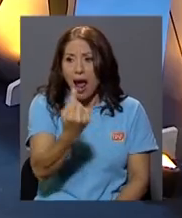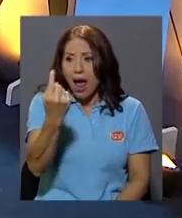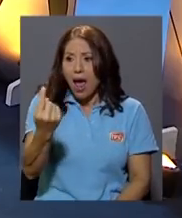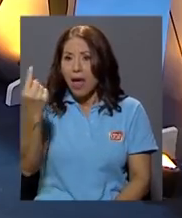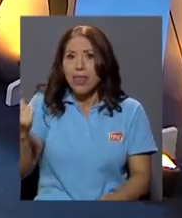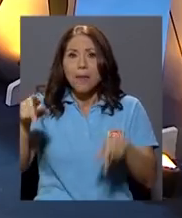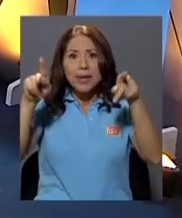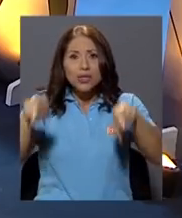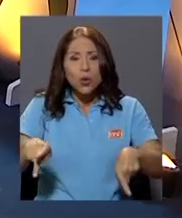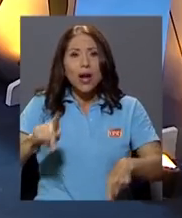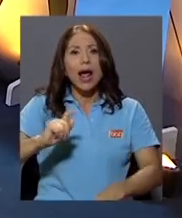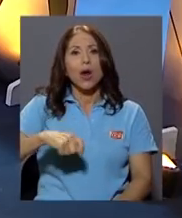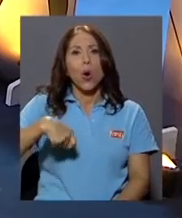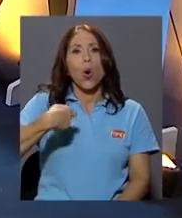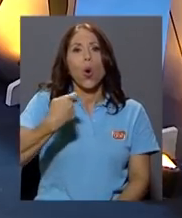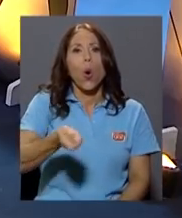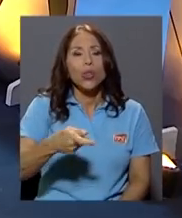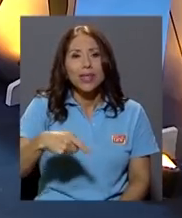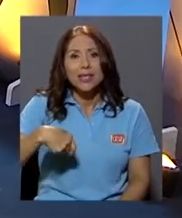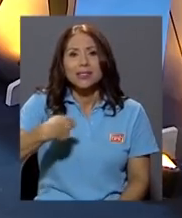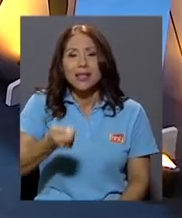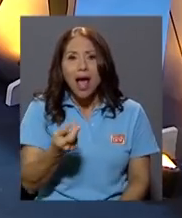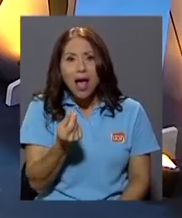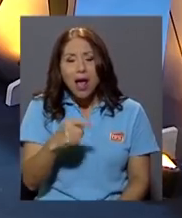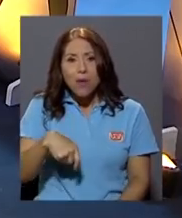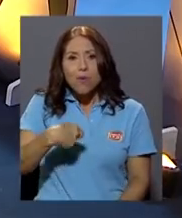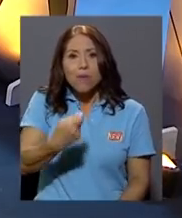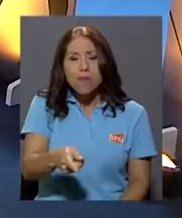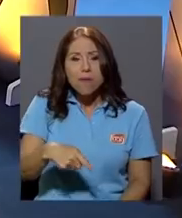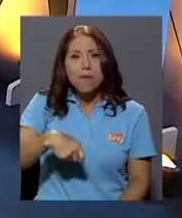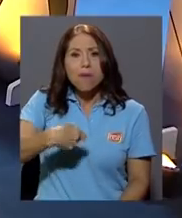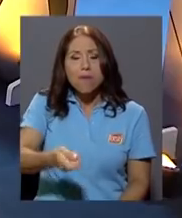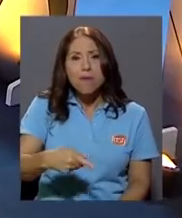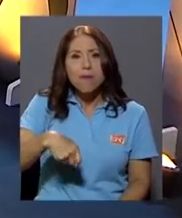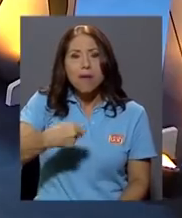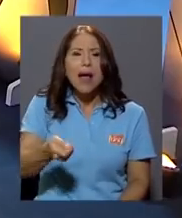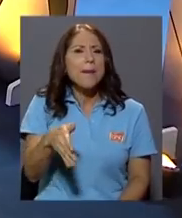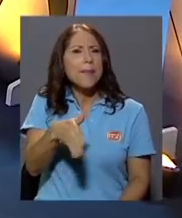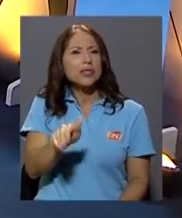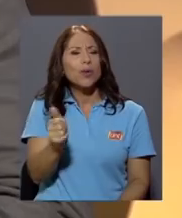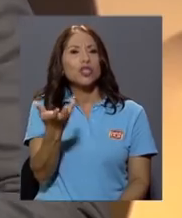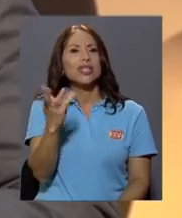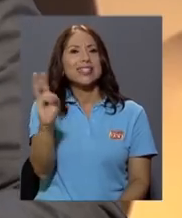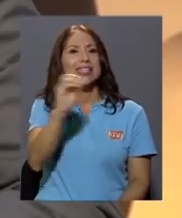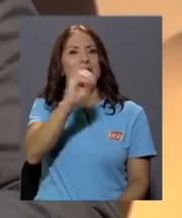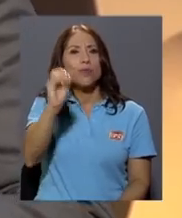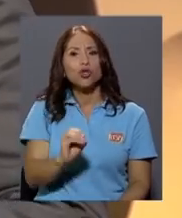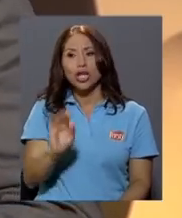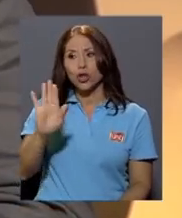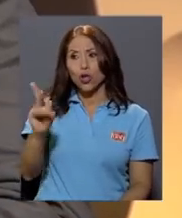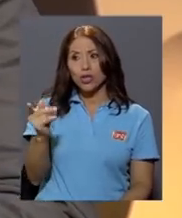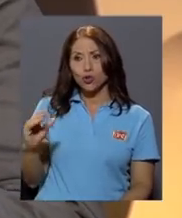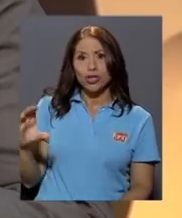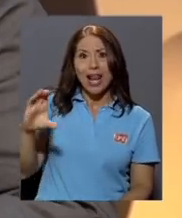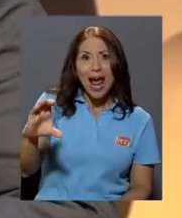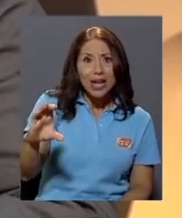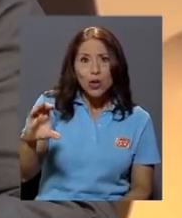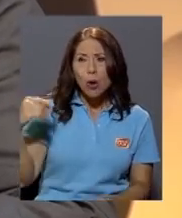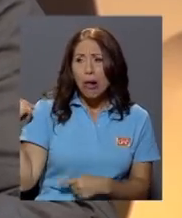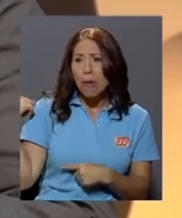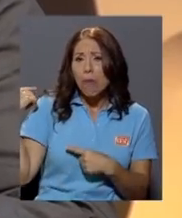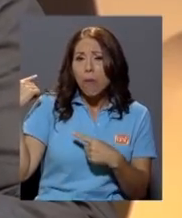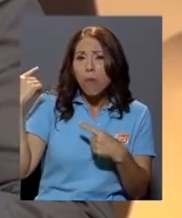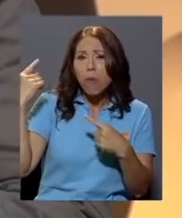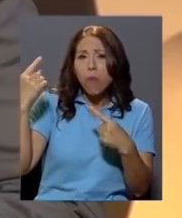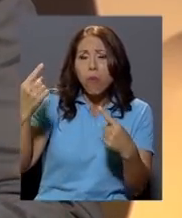personas miembros cotiza y cotiza cerca del 16% de su salario durante toda su vida laboral para poder disfrutar